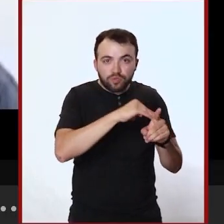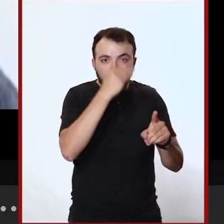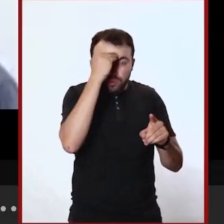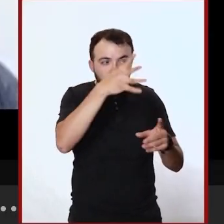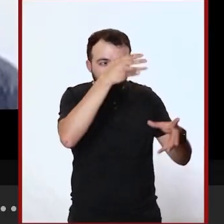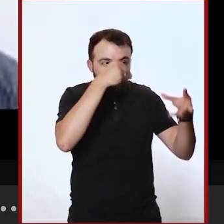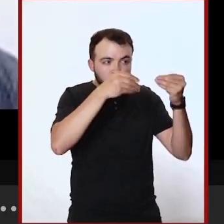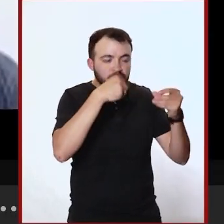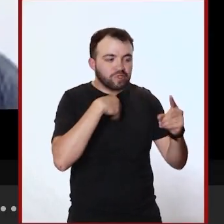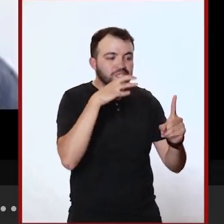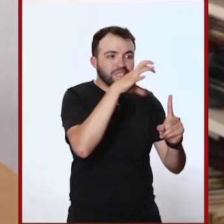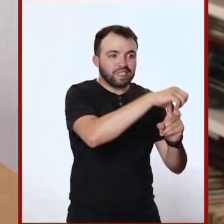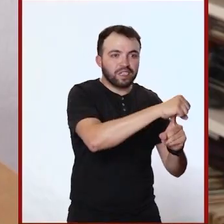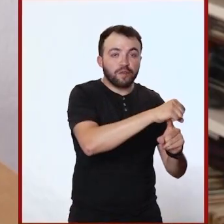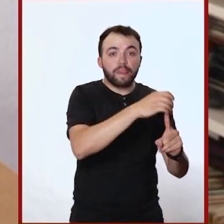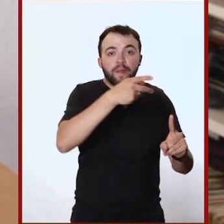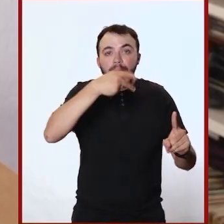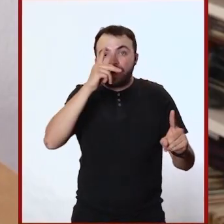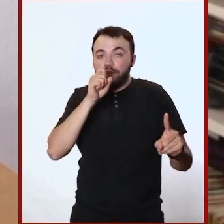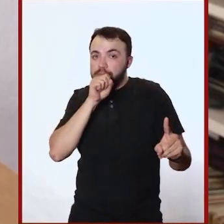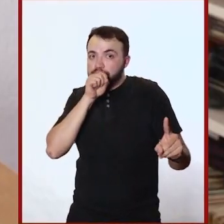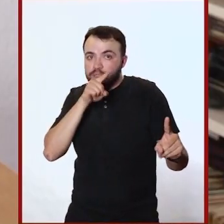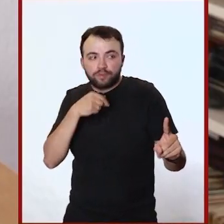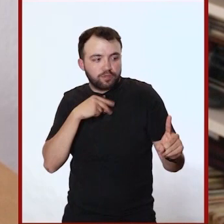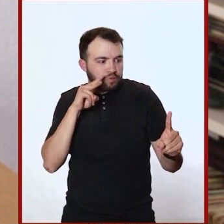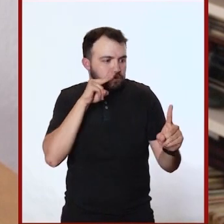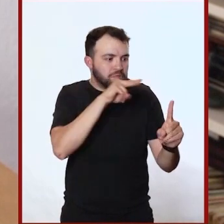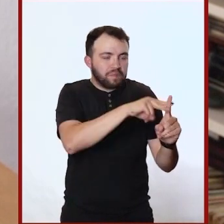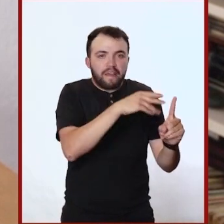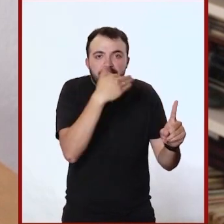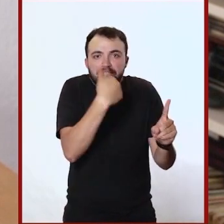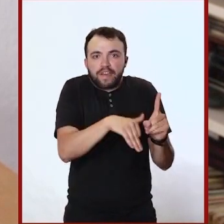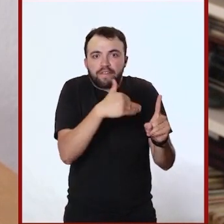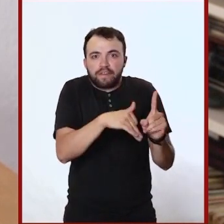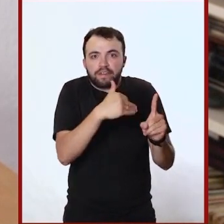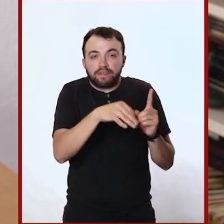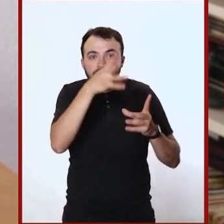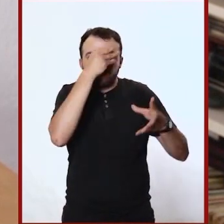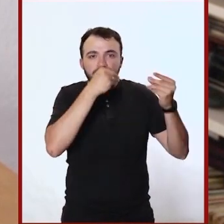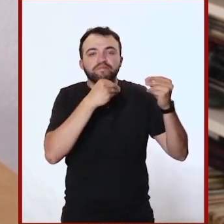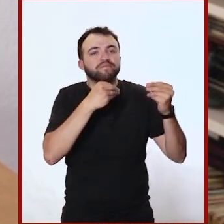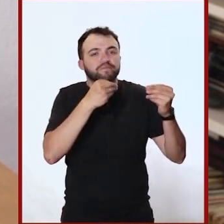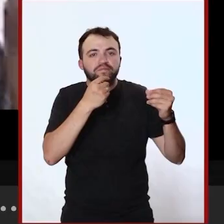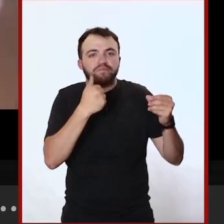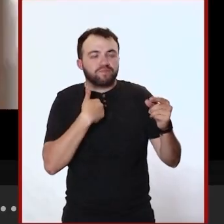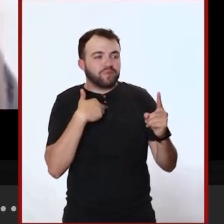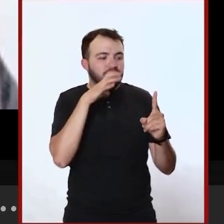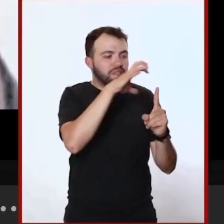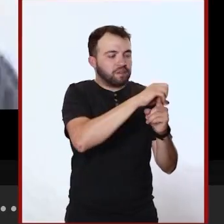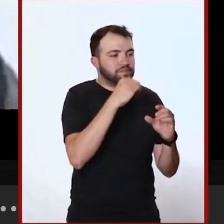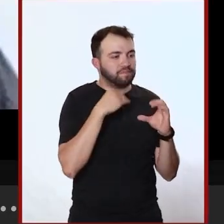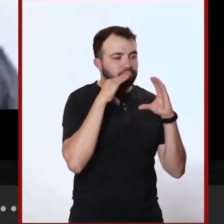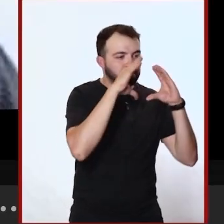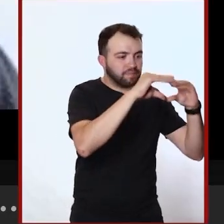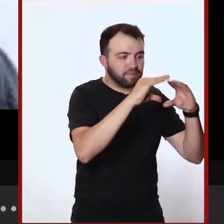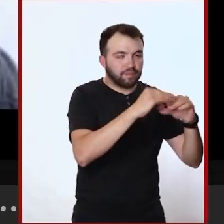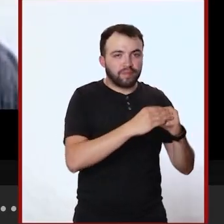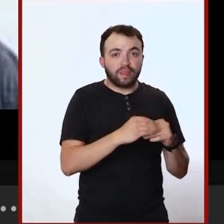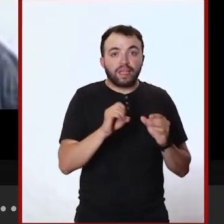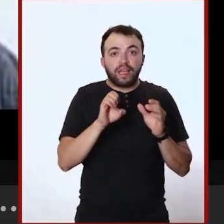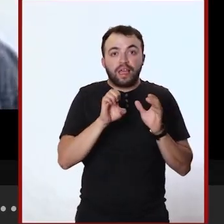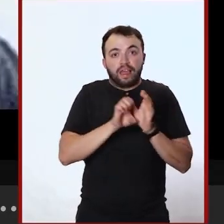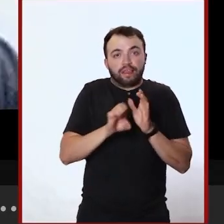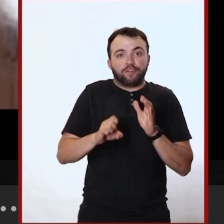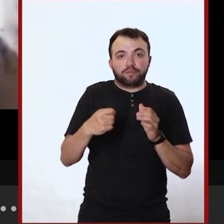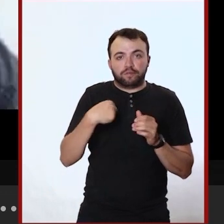los conocimientos que les hacen falta y las habilidades que requieren desarrollar. Entonces, nosotros somos como un acortador de